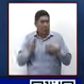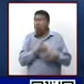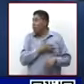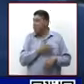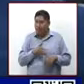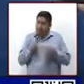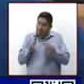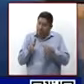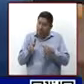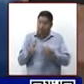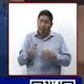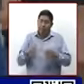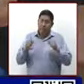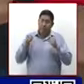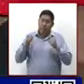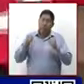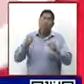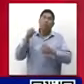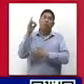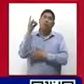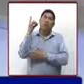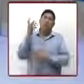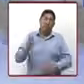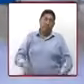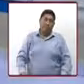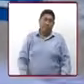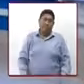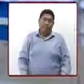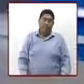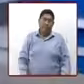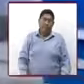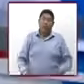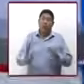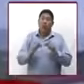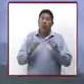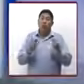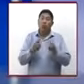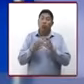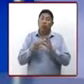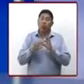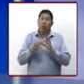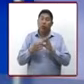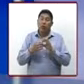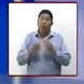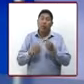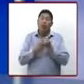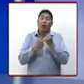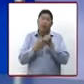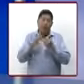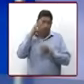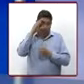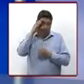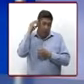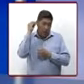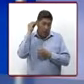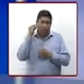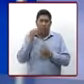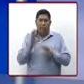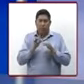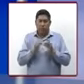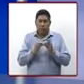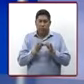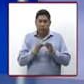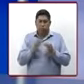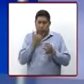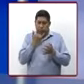que se ponga la camiseta de Bolivia. El pacto de unidad, afín al presidente Luis Arce, indica que ya corrigieron